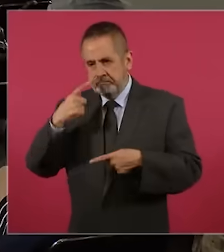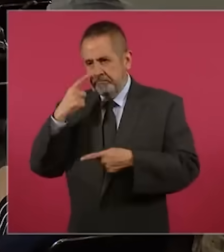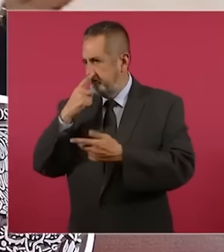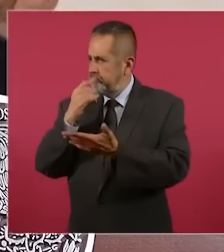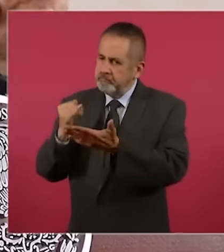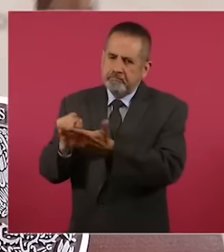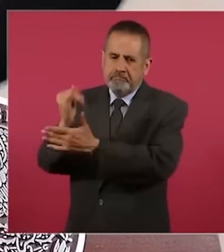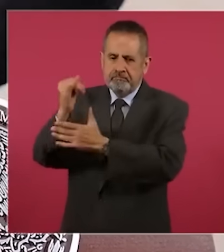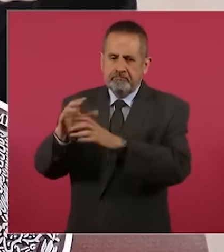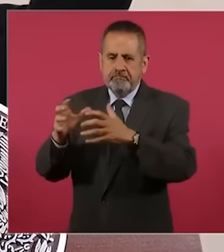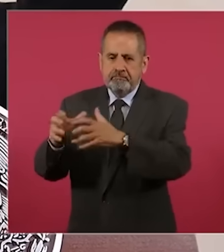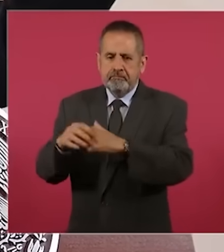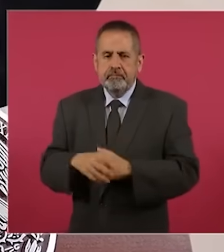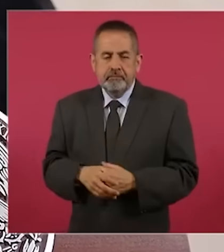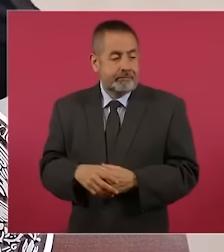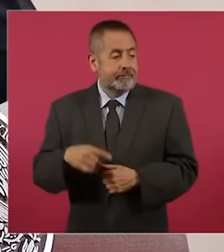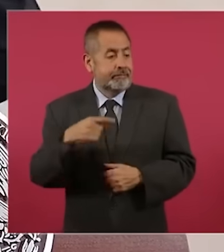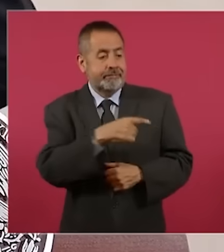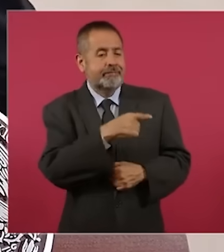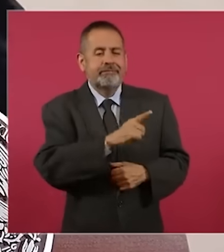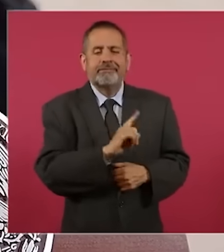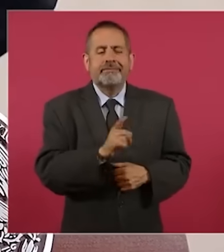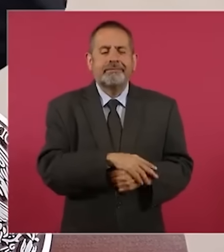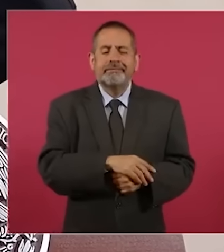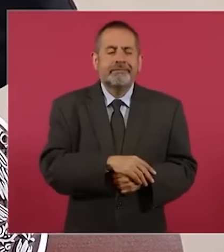10 y los medios